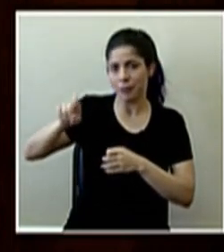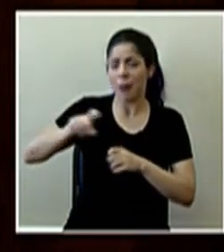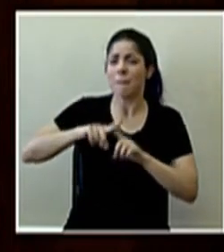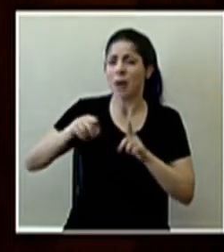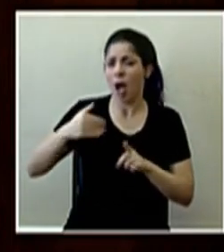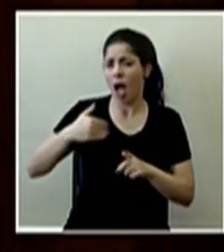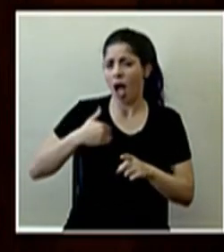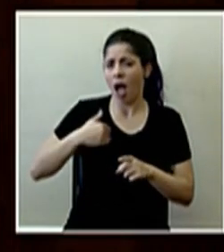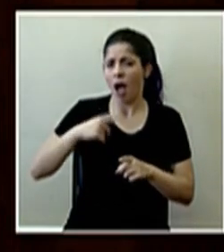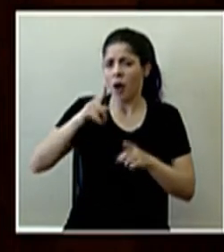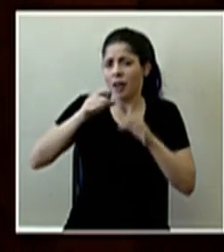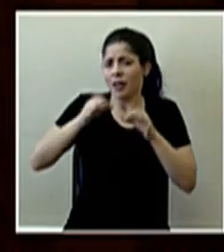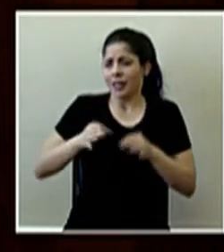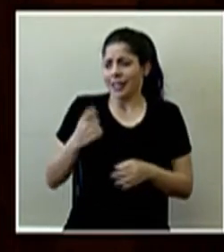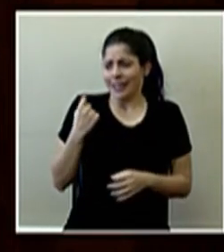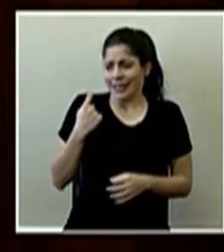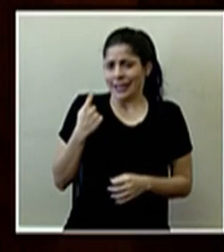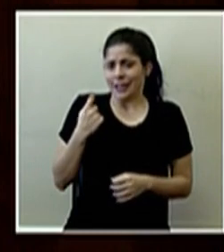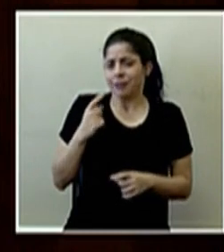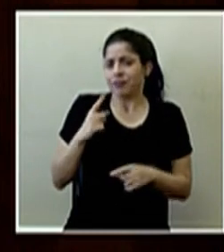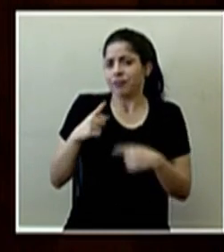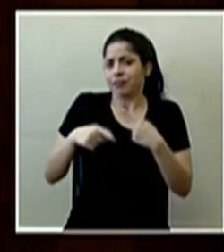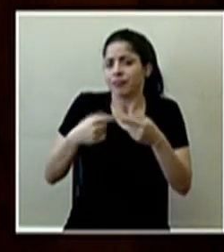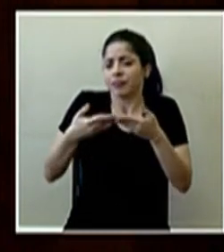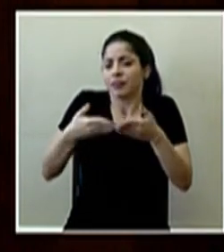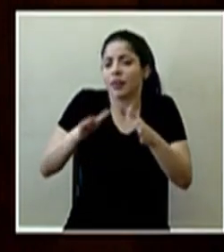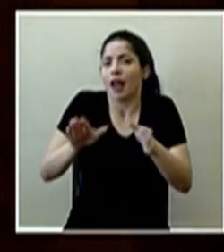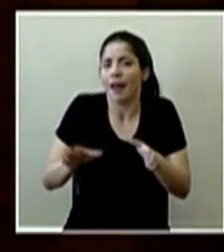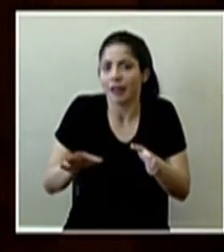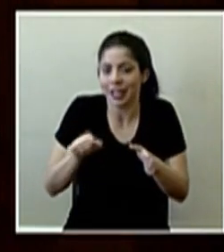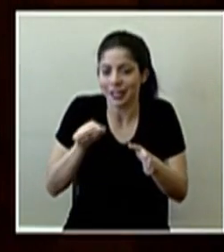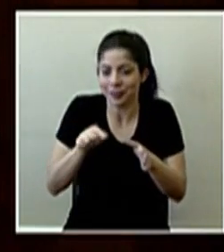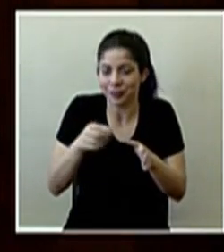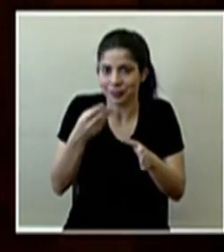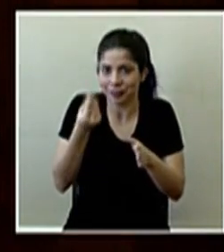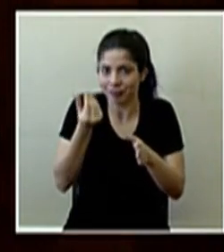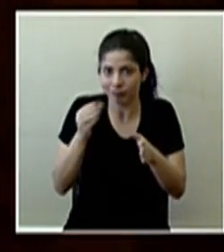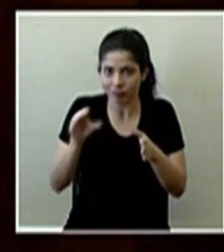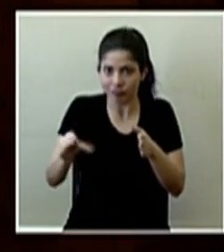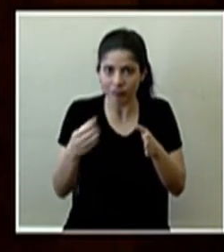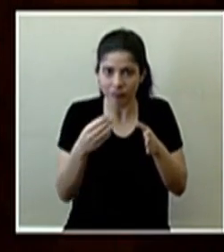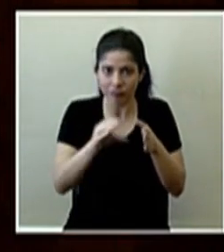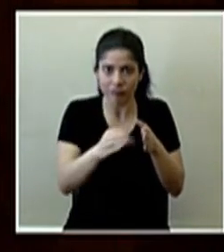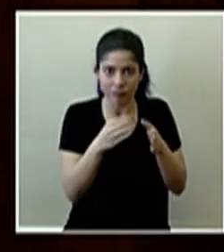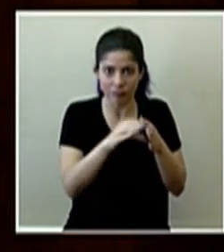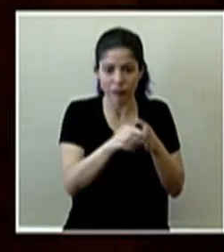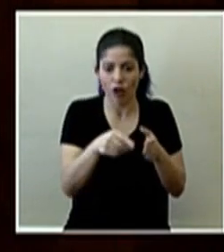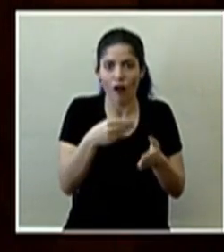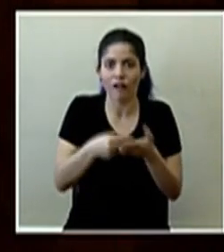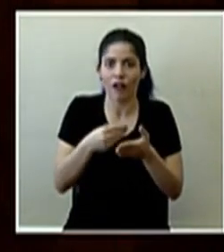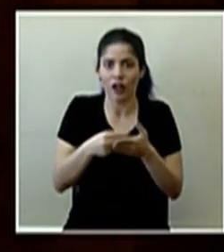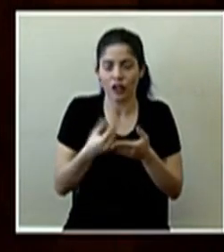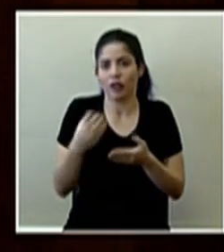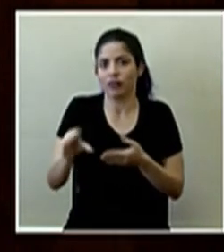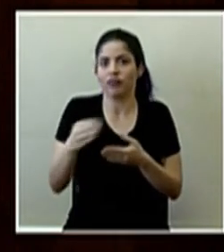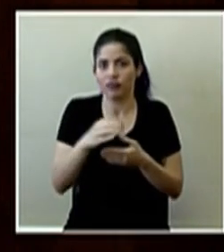hay una decisión muy reciente de habilitar esa devolución de fondos